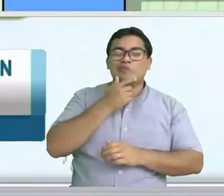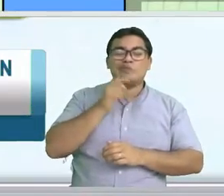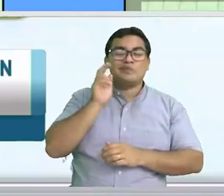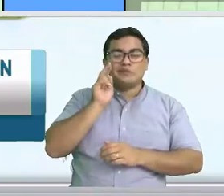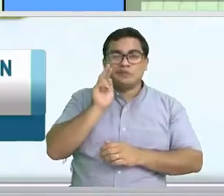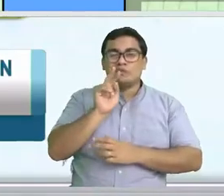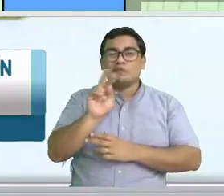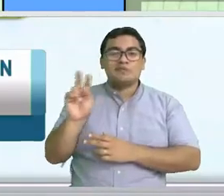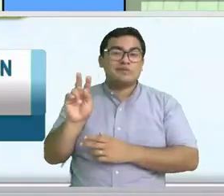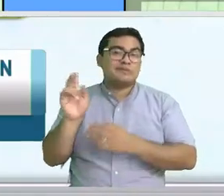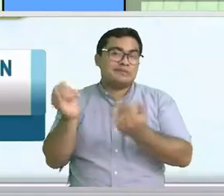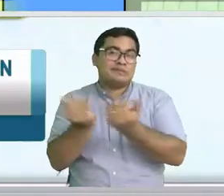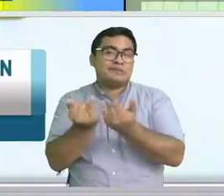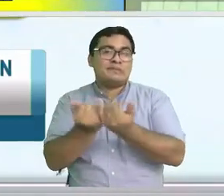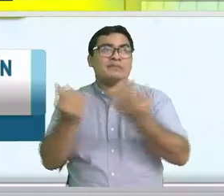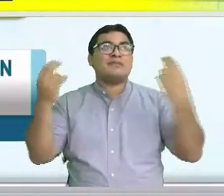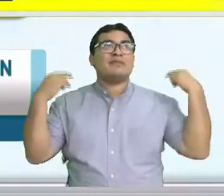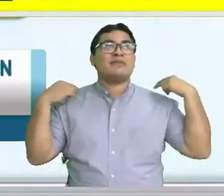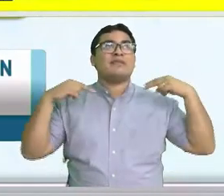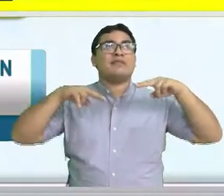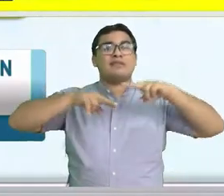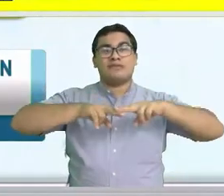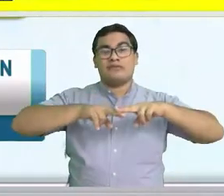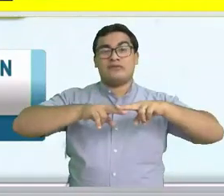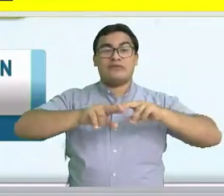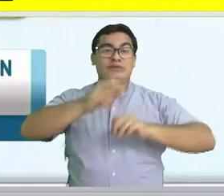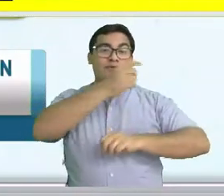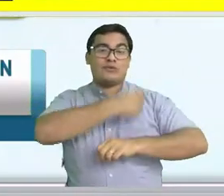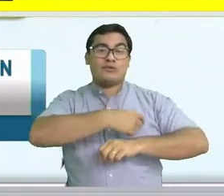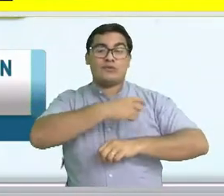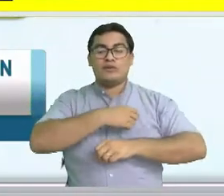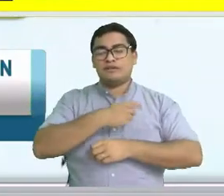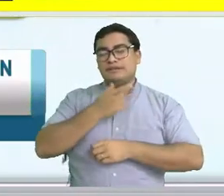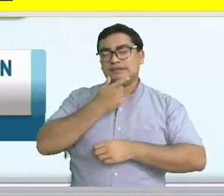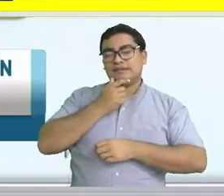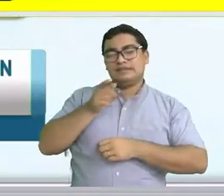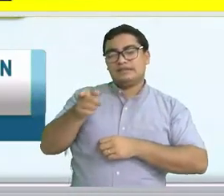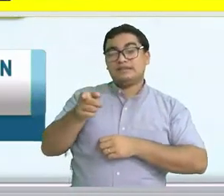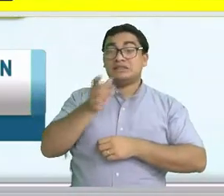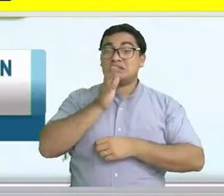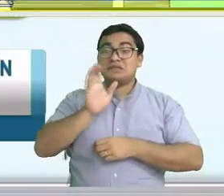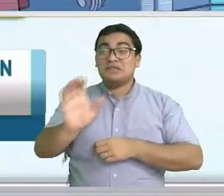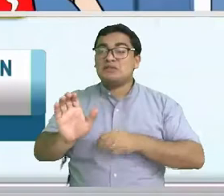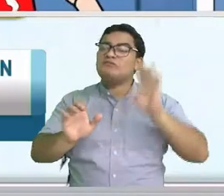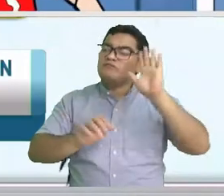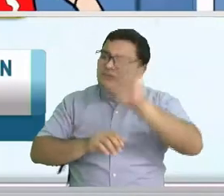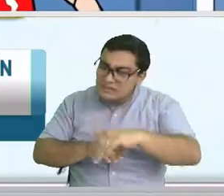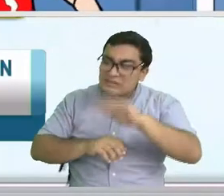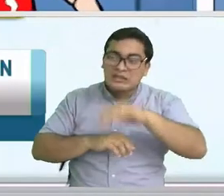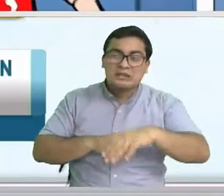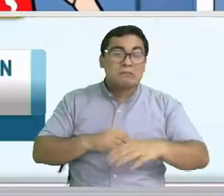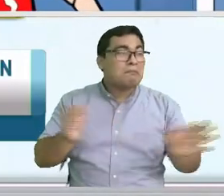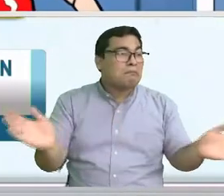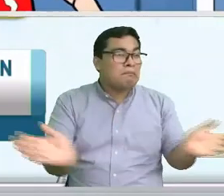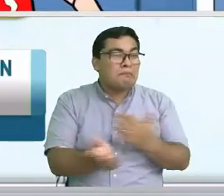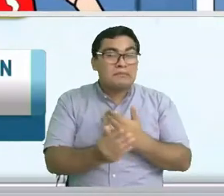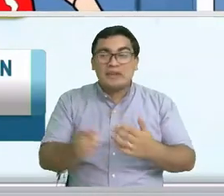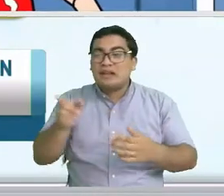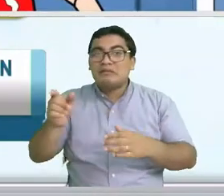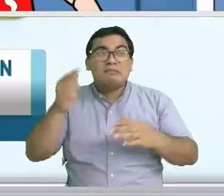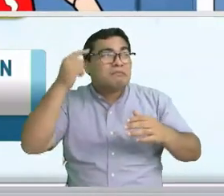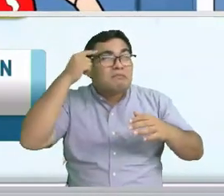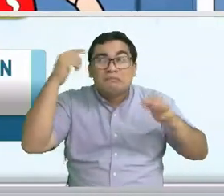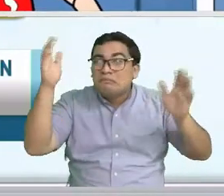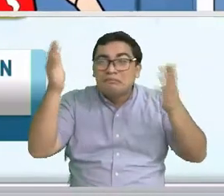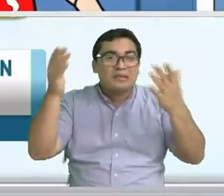pues, incluso los maestros y las maestras en el colegio, cuando miren que el niño no hace caso, no se concentra, son parte también